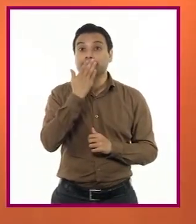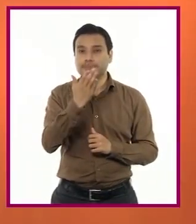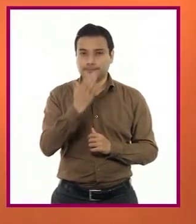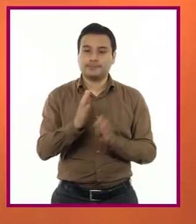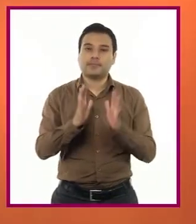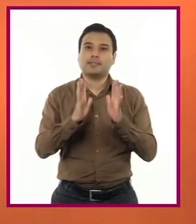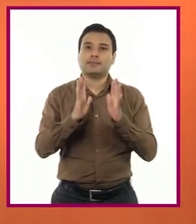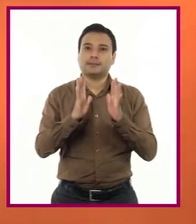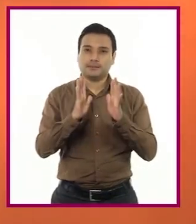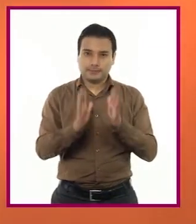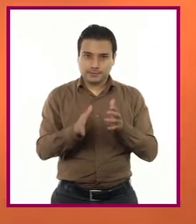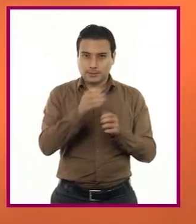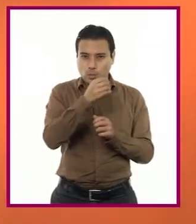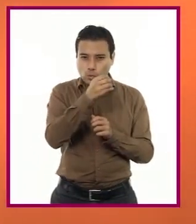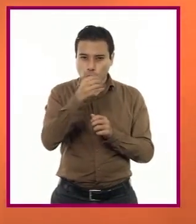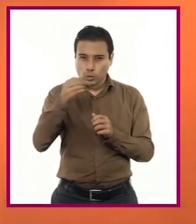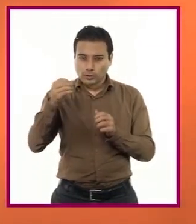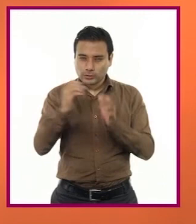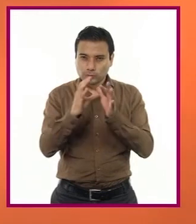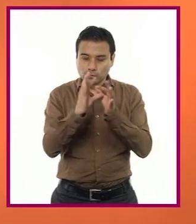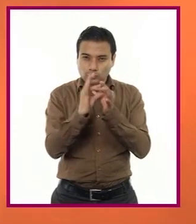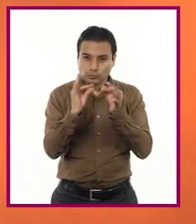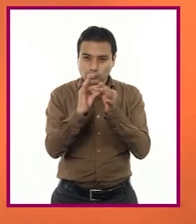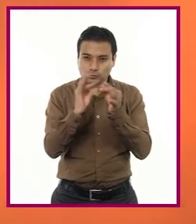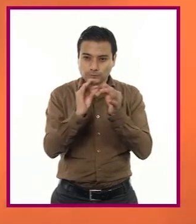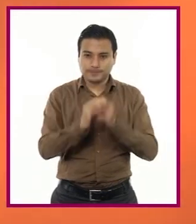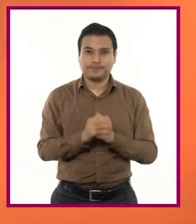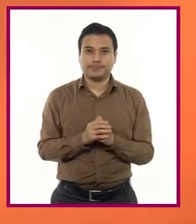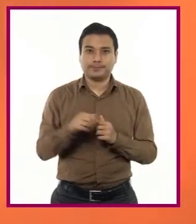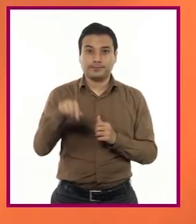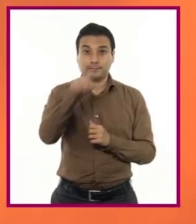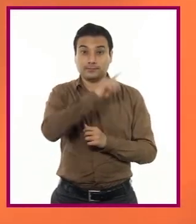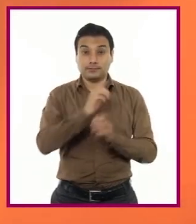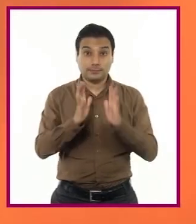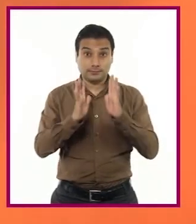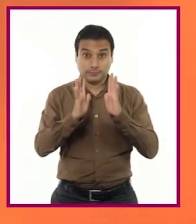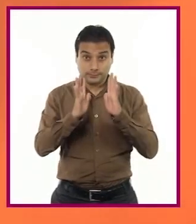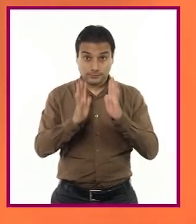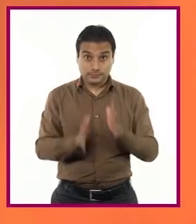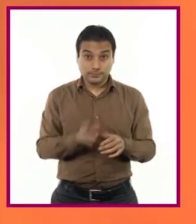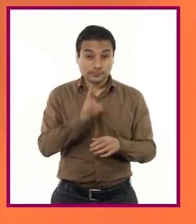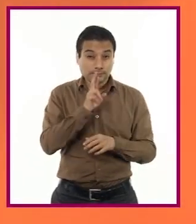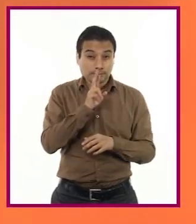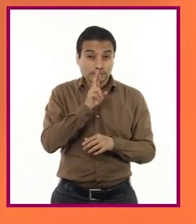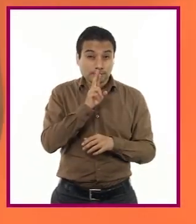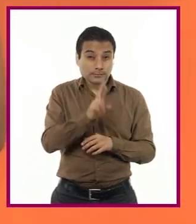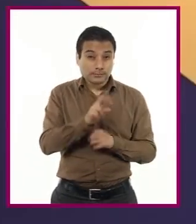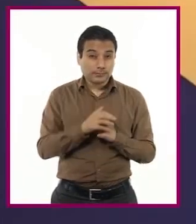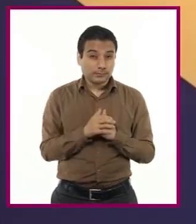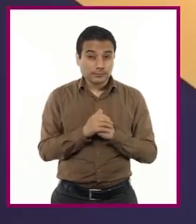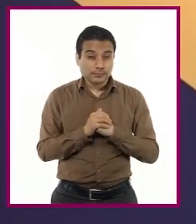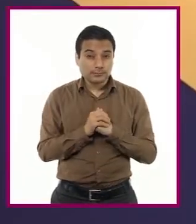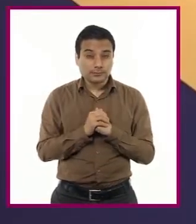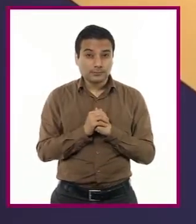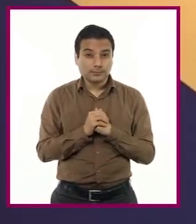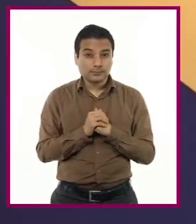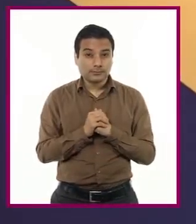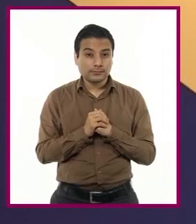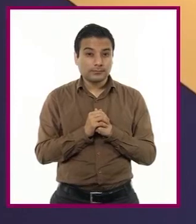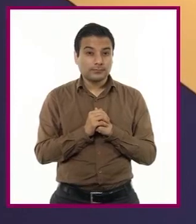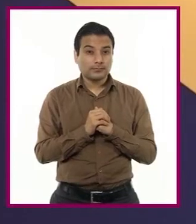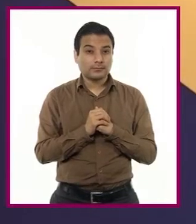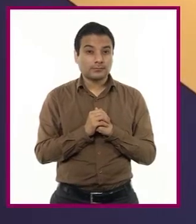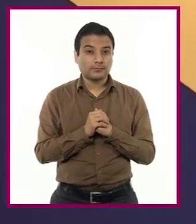datos ordenados e identificados. En casa, ¿ya encontraron la relación entre ambos triángulos?